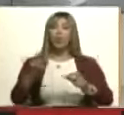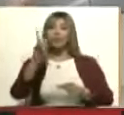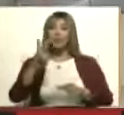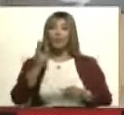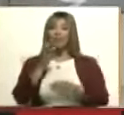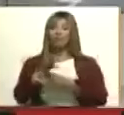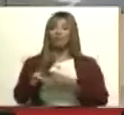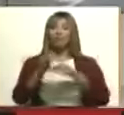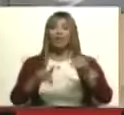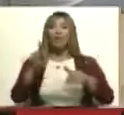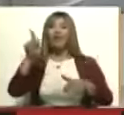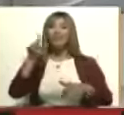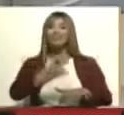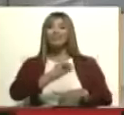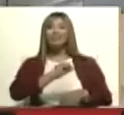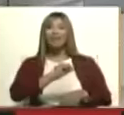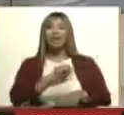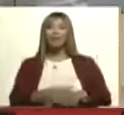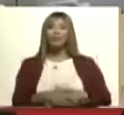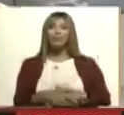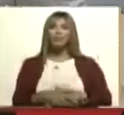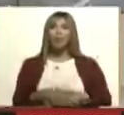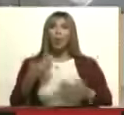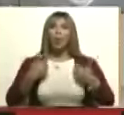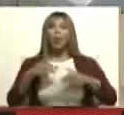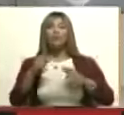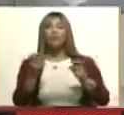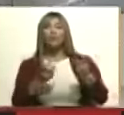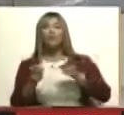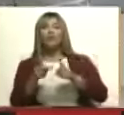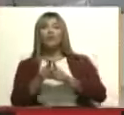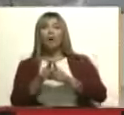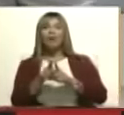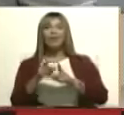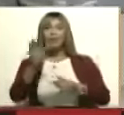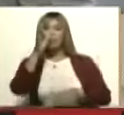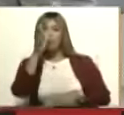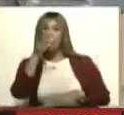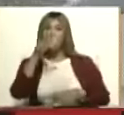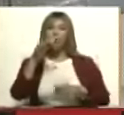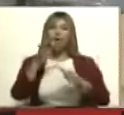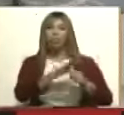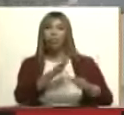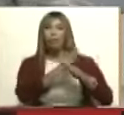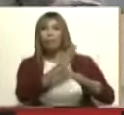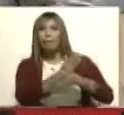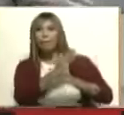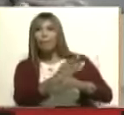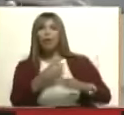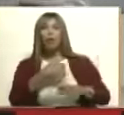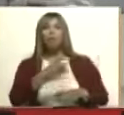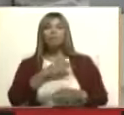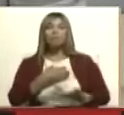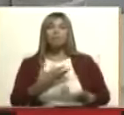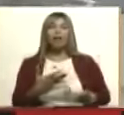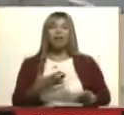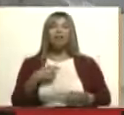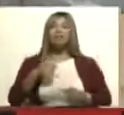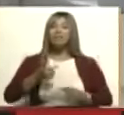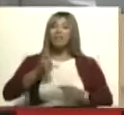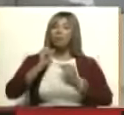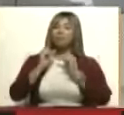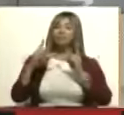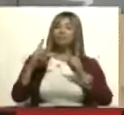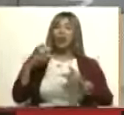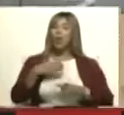las calles. Ese es el miedo. Y por eso han buscado sabotearlo y no han podido. O sea, no han podido y lo más increíble, no